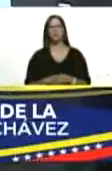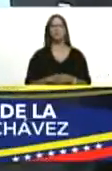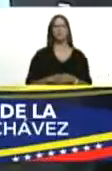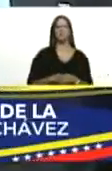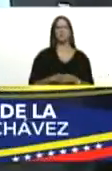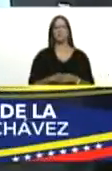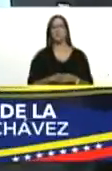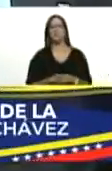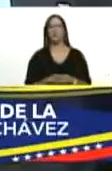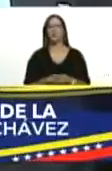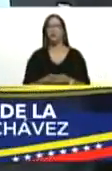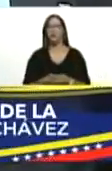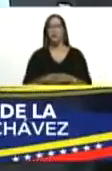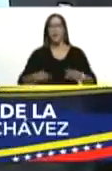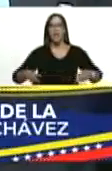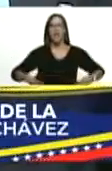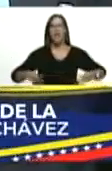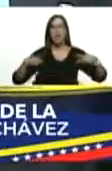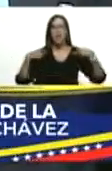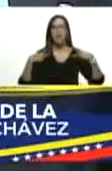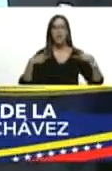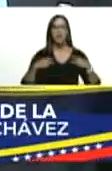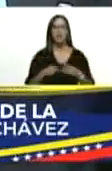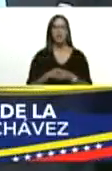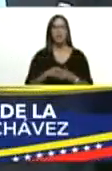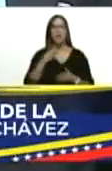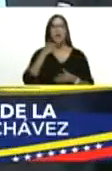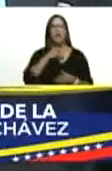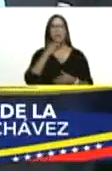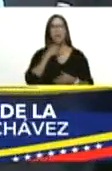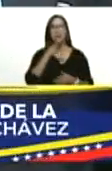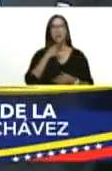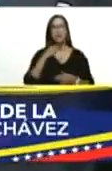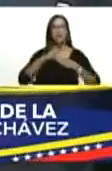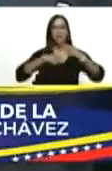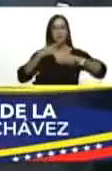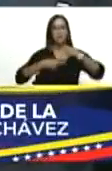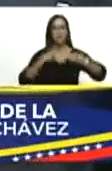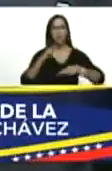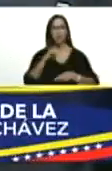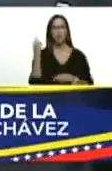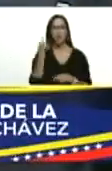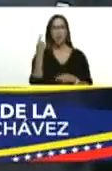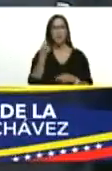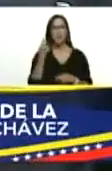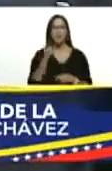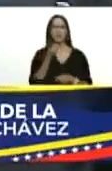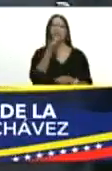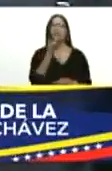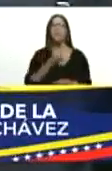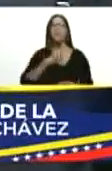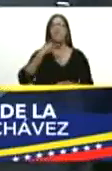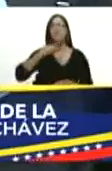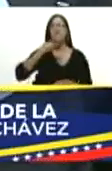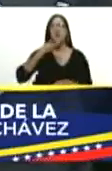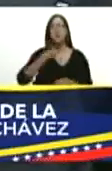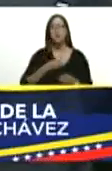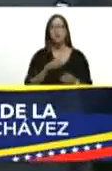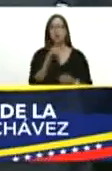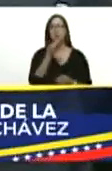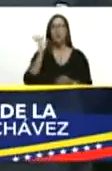En la vida y en la política revolucionaria no vale solamente el buen verbo, el buen